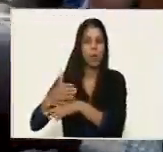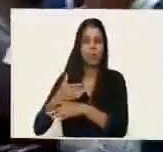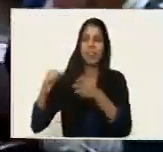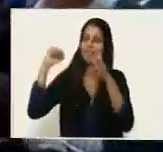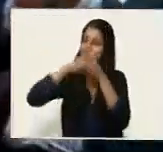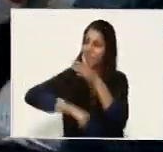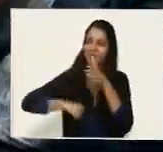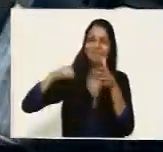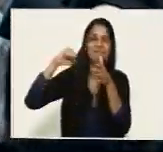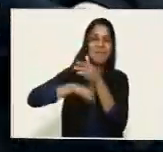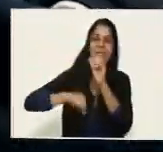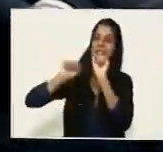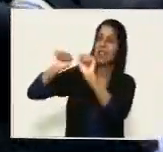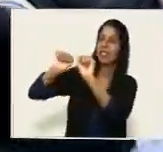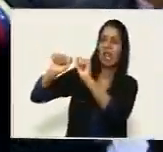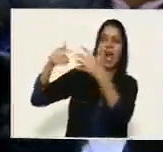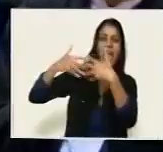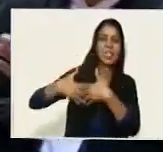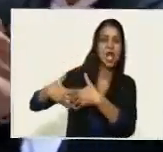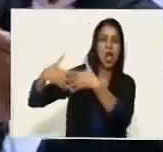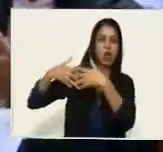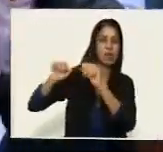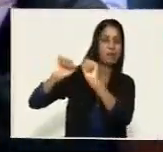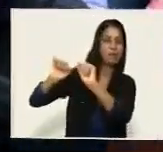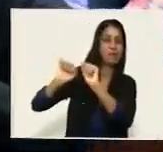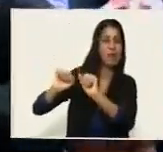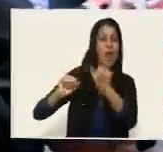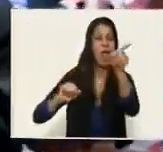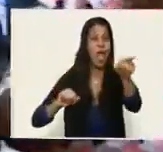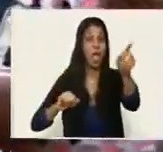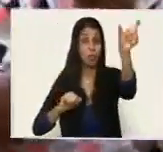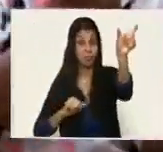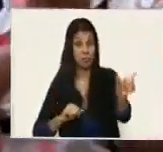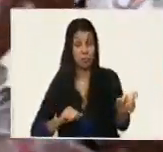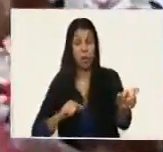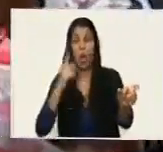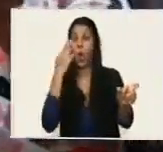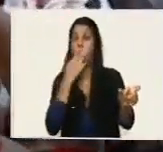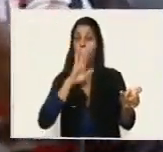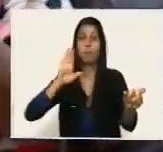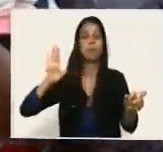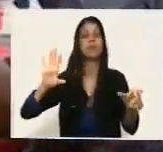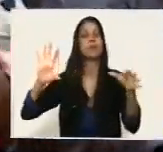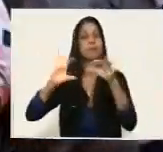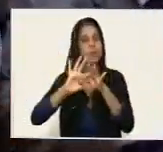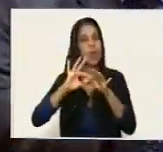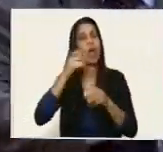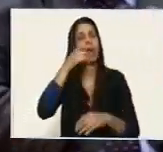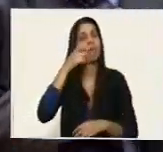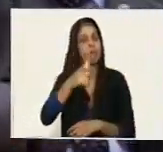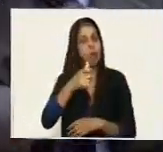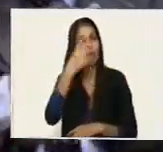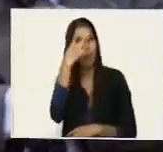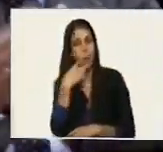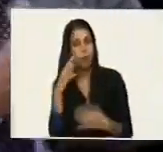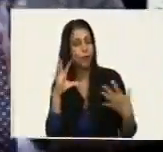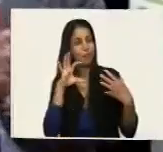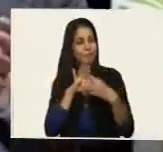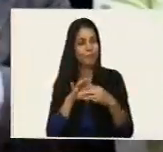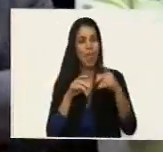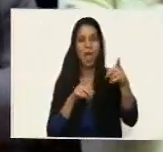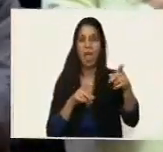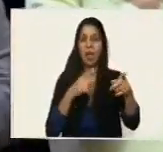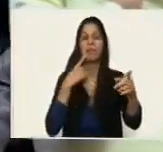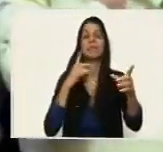antiimperialista, anticapitalista, comprometida con su pueblo desde su juventud en el Partido Comunista de